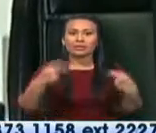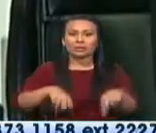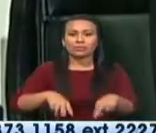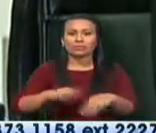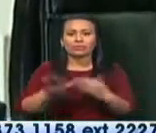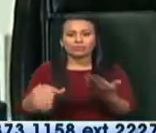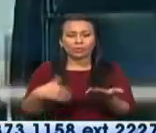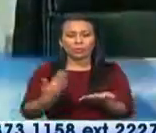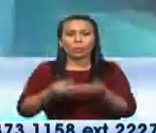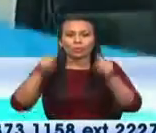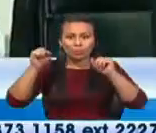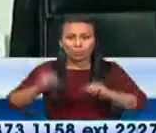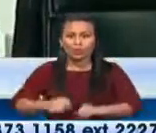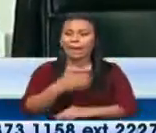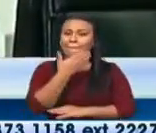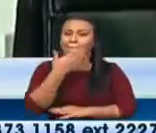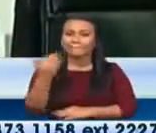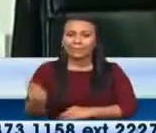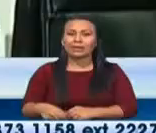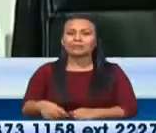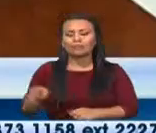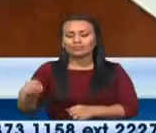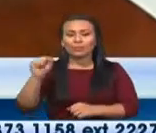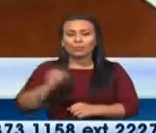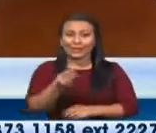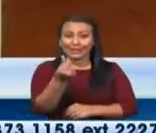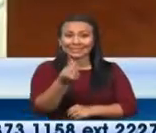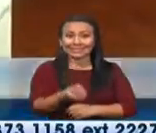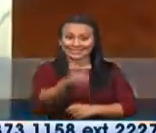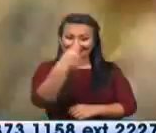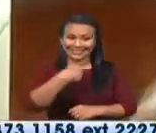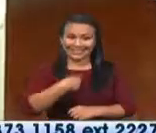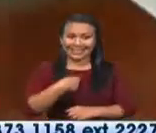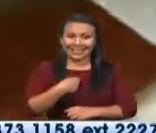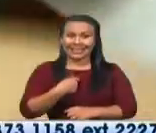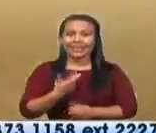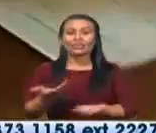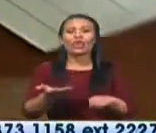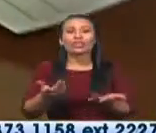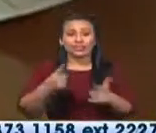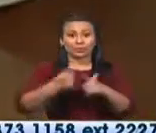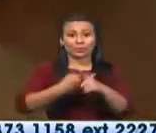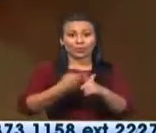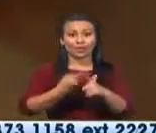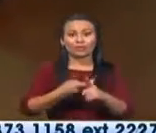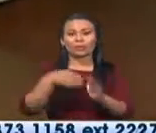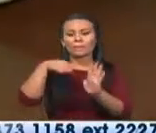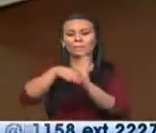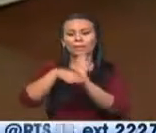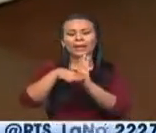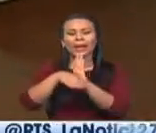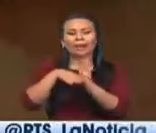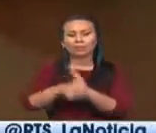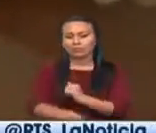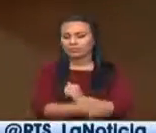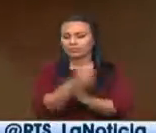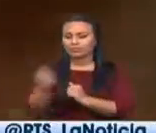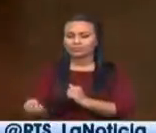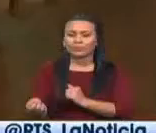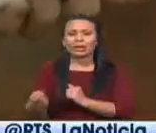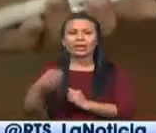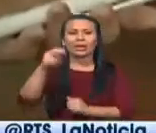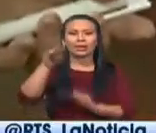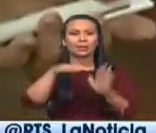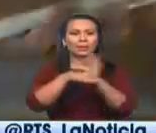llevar nuevamente el pan a sus casas. Los sueldos serán depositados en cuentas del Banco Nacional de Fomento y tendrán